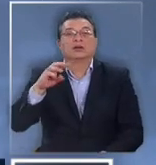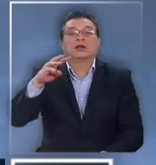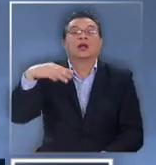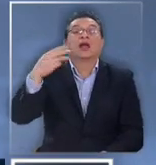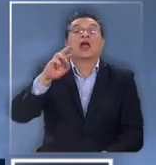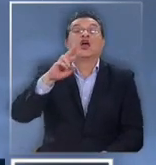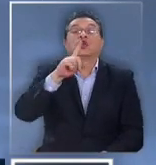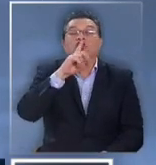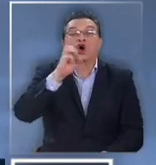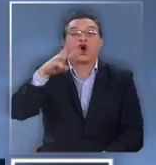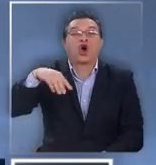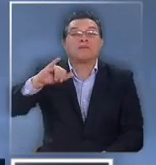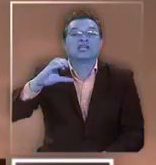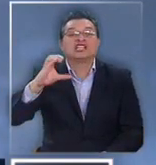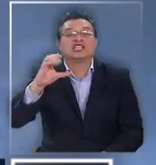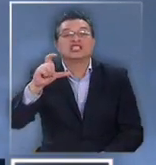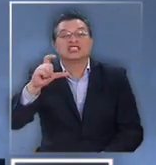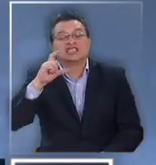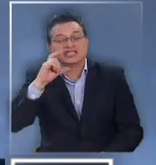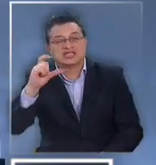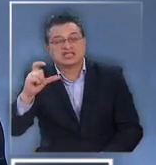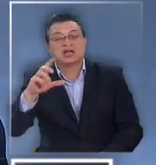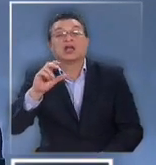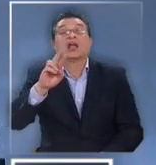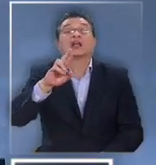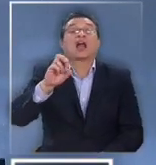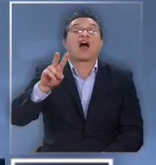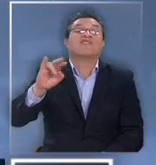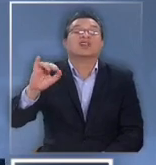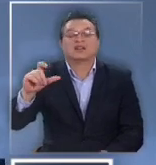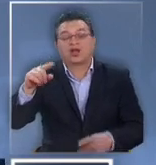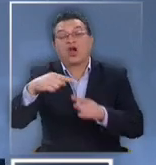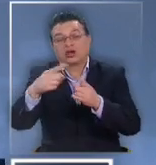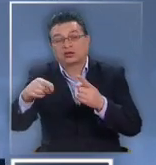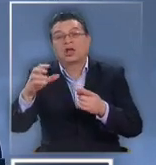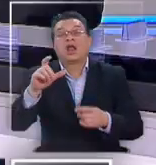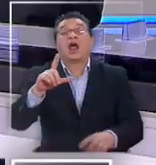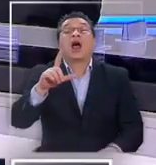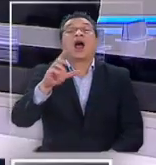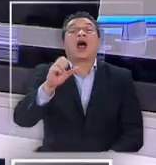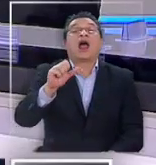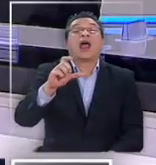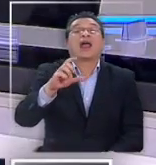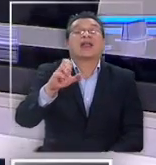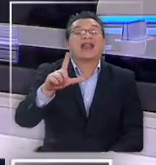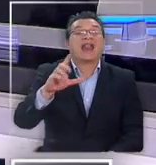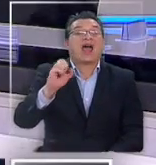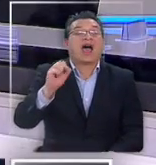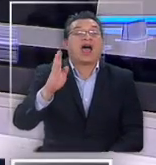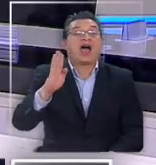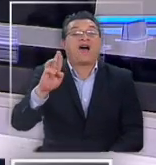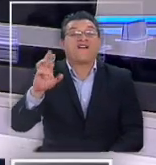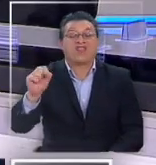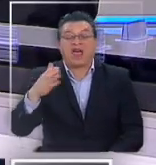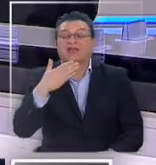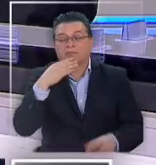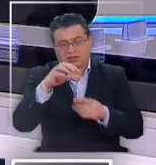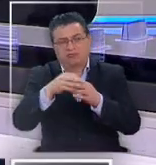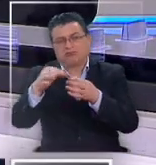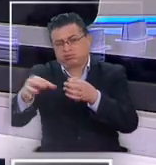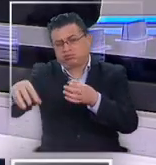radomiro tomic y gabi incluso la wta que una mina de freeport